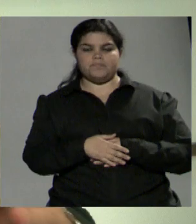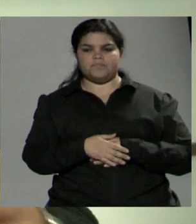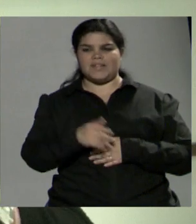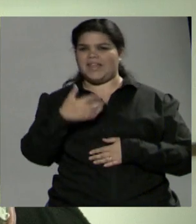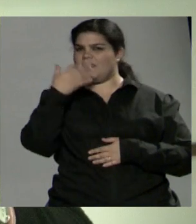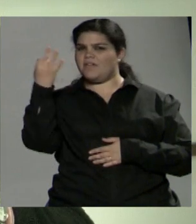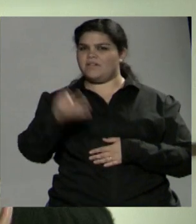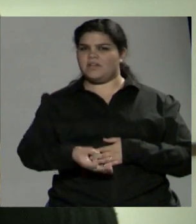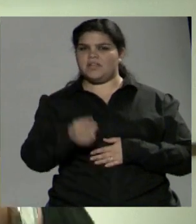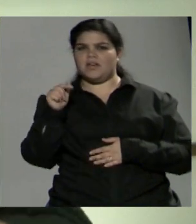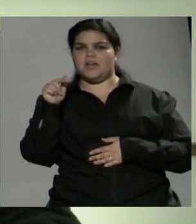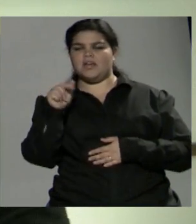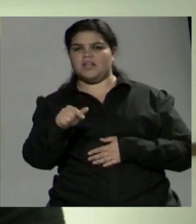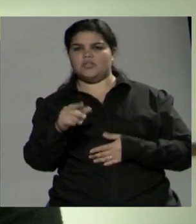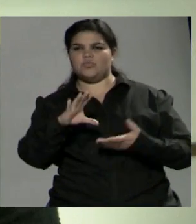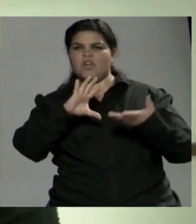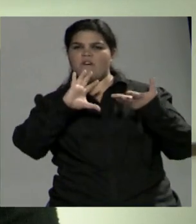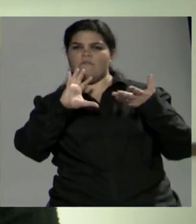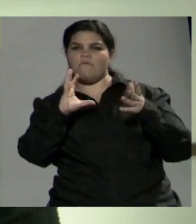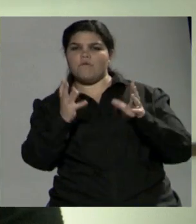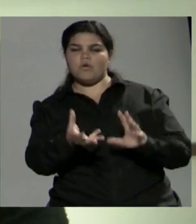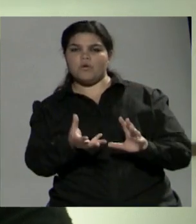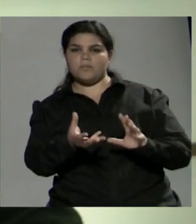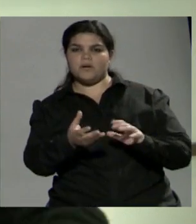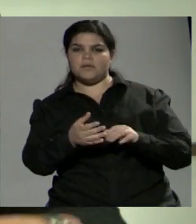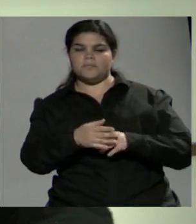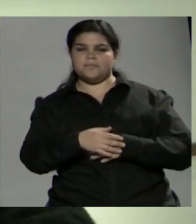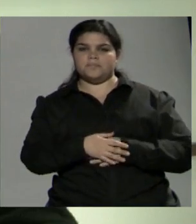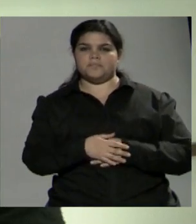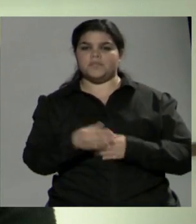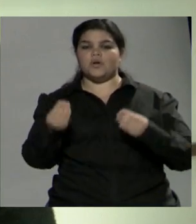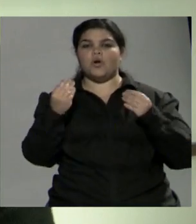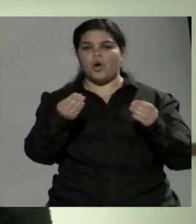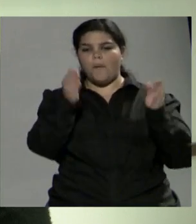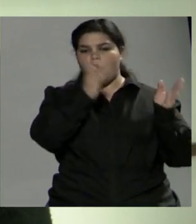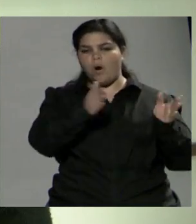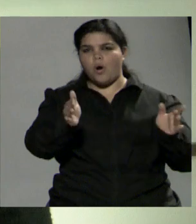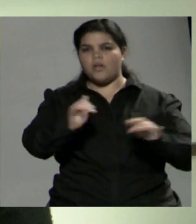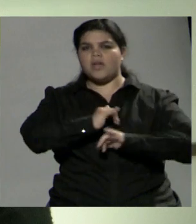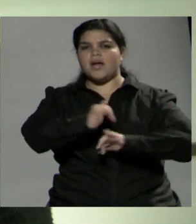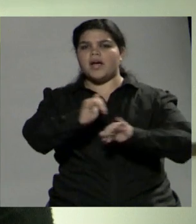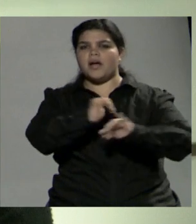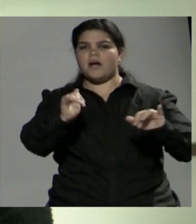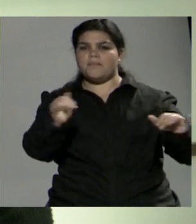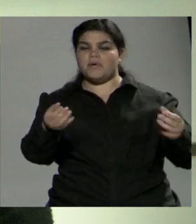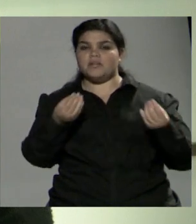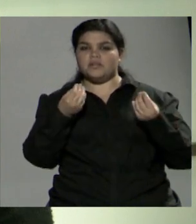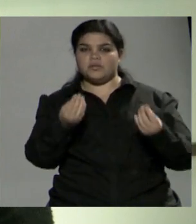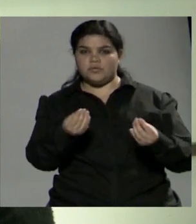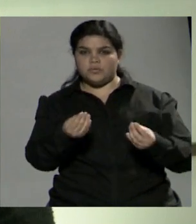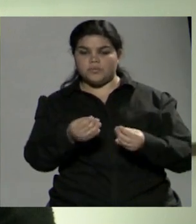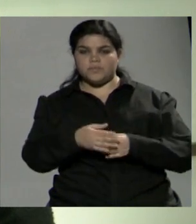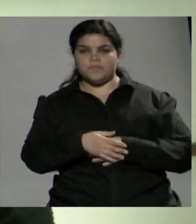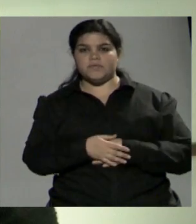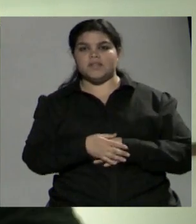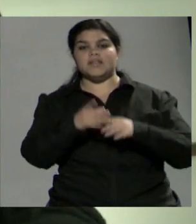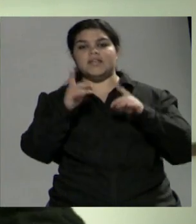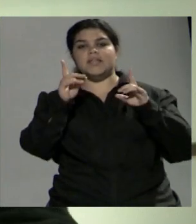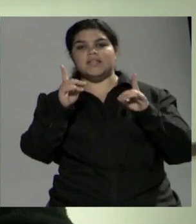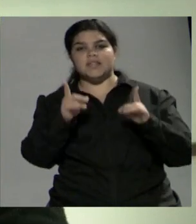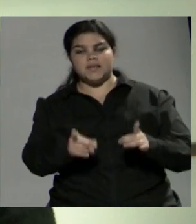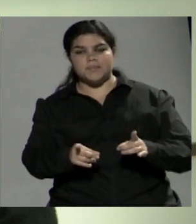lo primero que quería decir es que a mí me impresiona cómo se ha tratado, especialmente por los